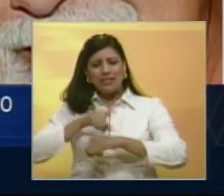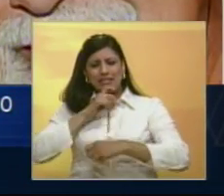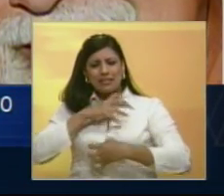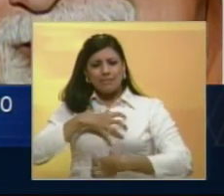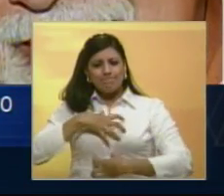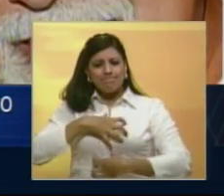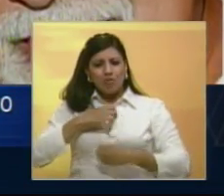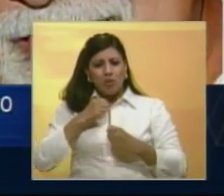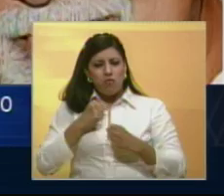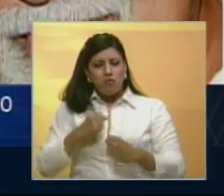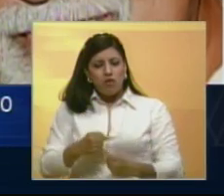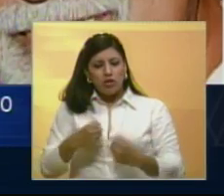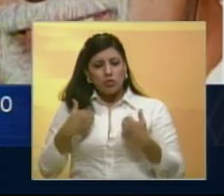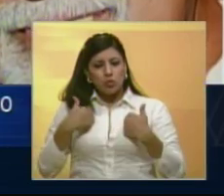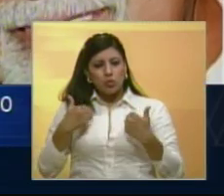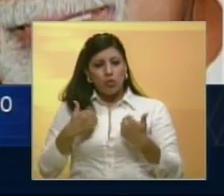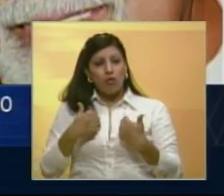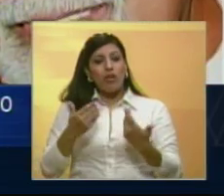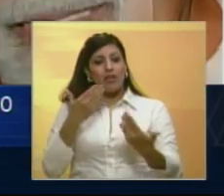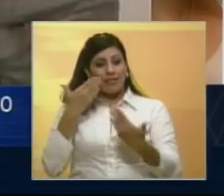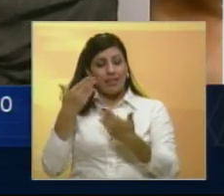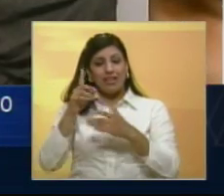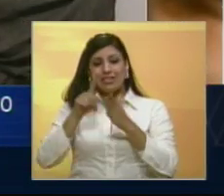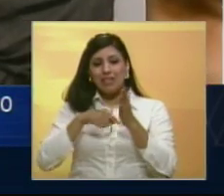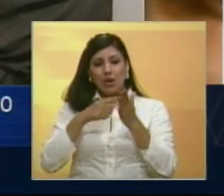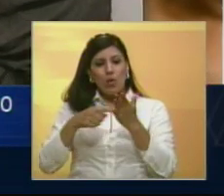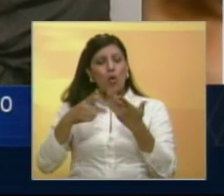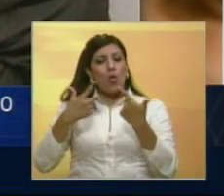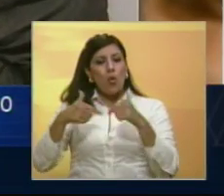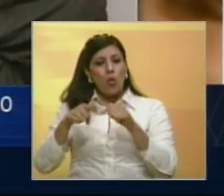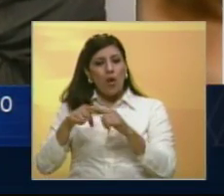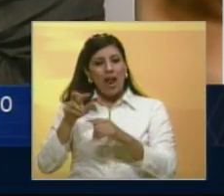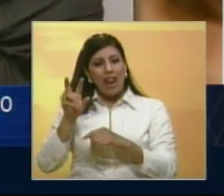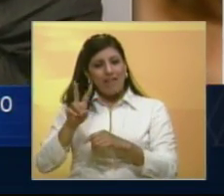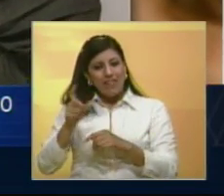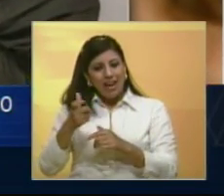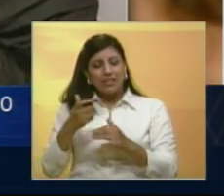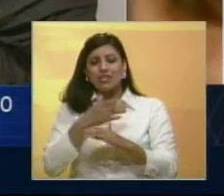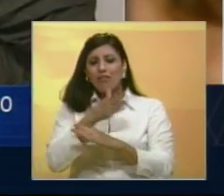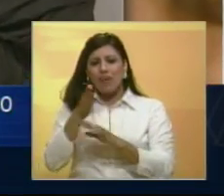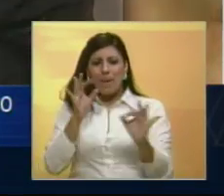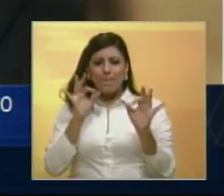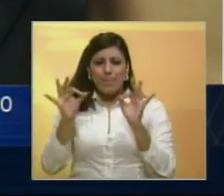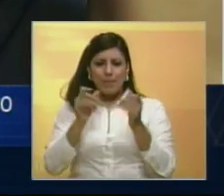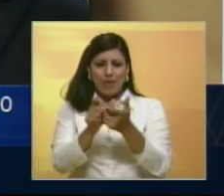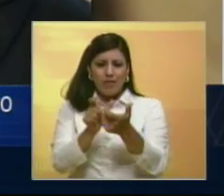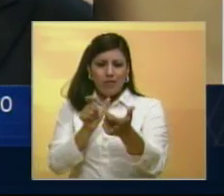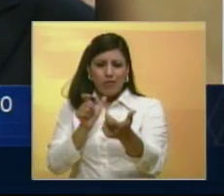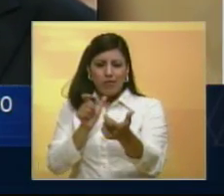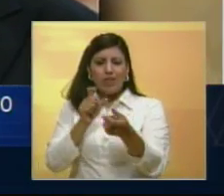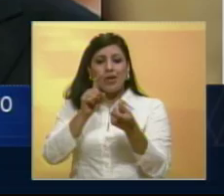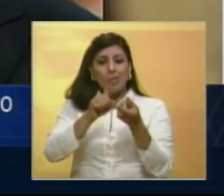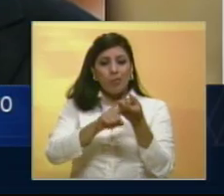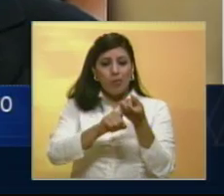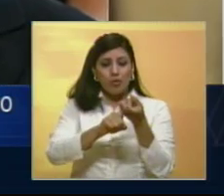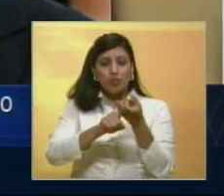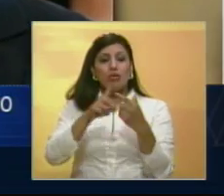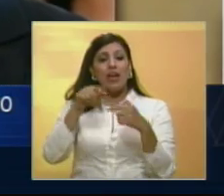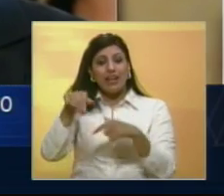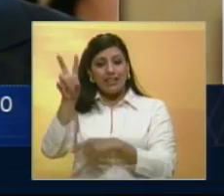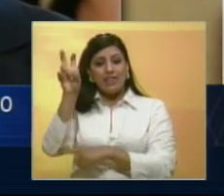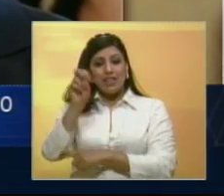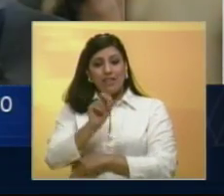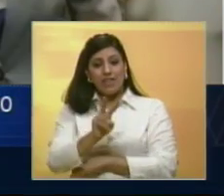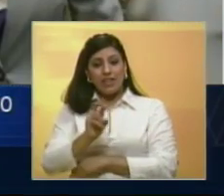algo severos. Se sabe que Celine canceló sus presentaciones en Las Vegas y se encuentra en los preparativos del funeral de su esposo, que será este